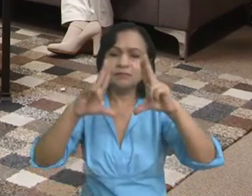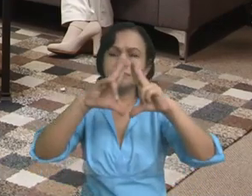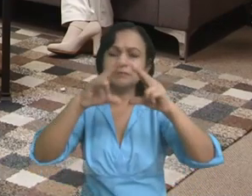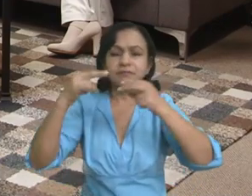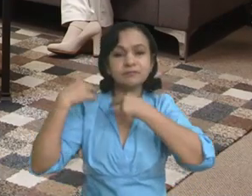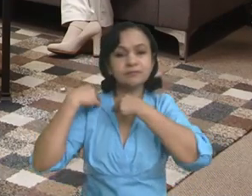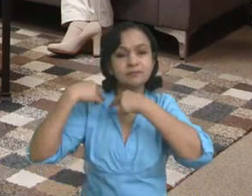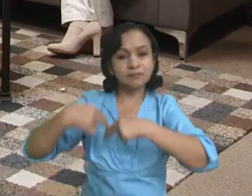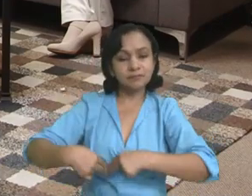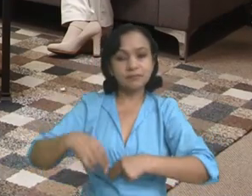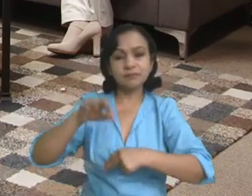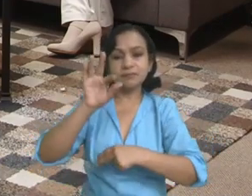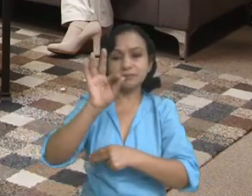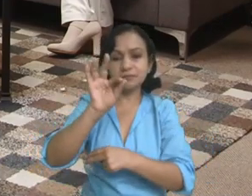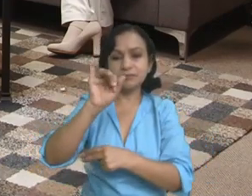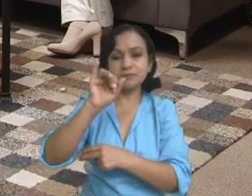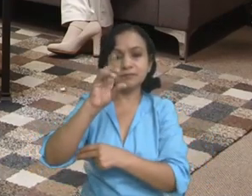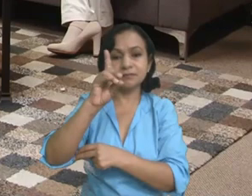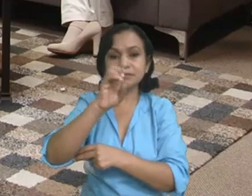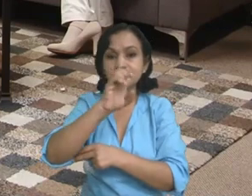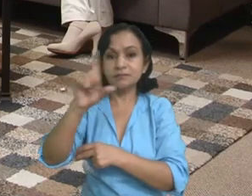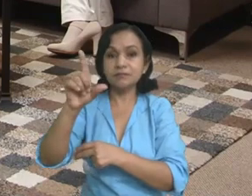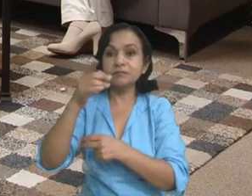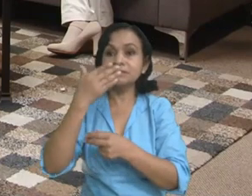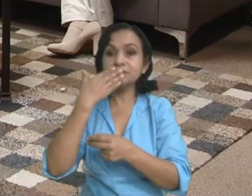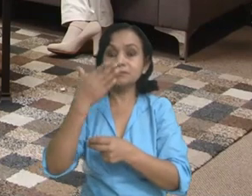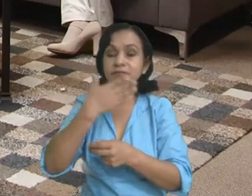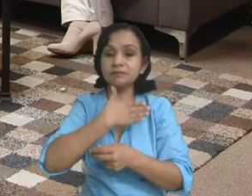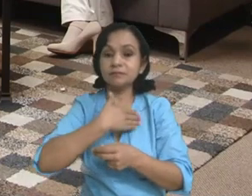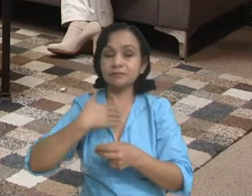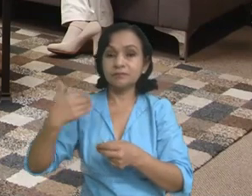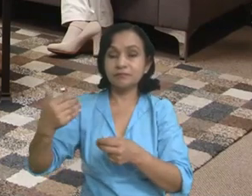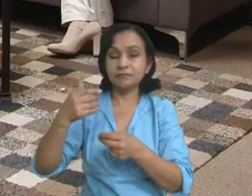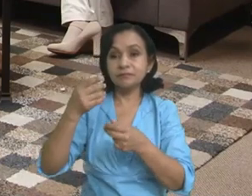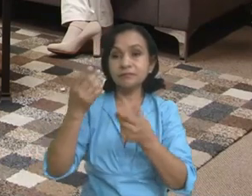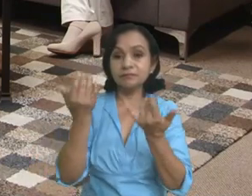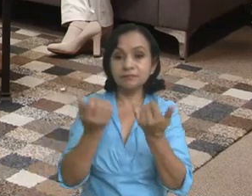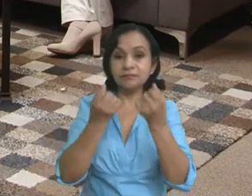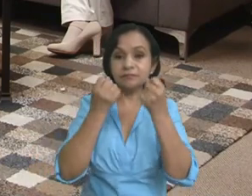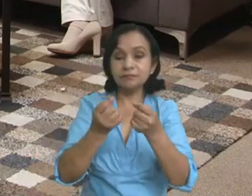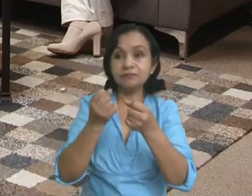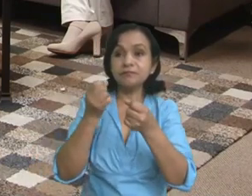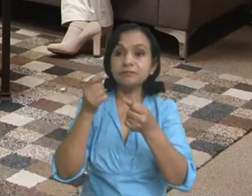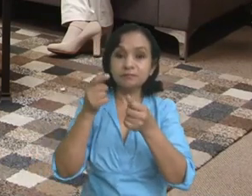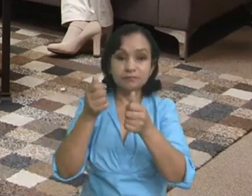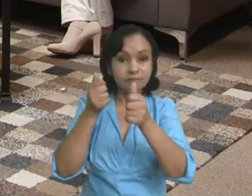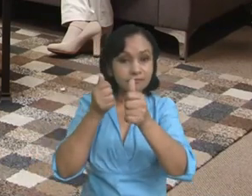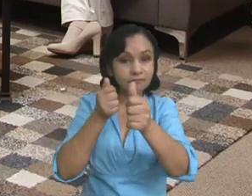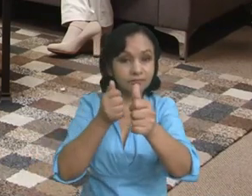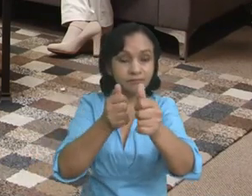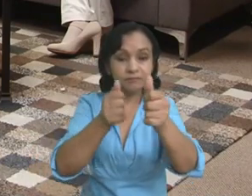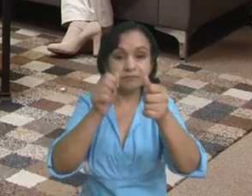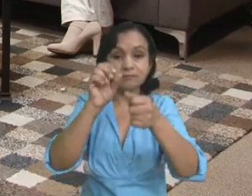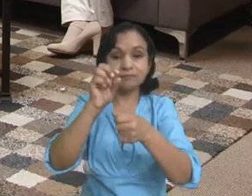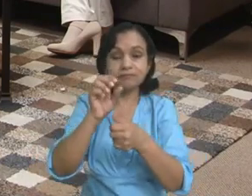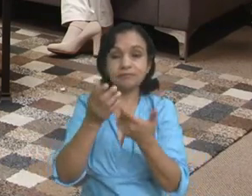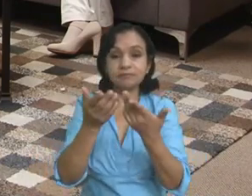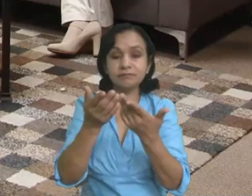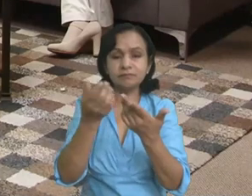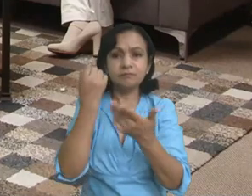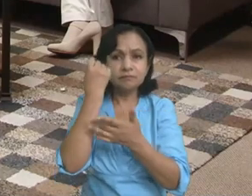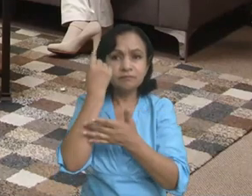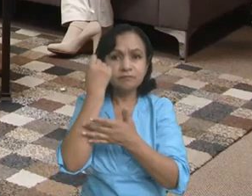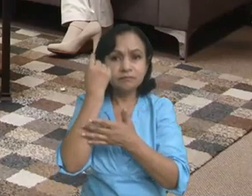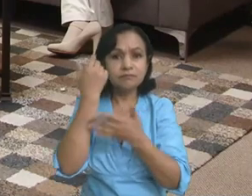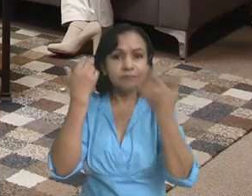Fidel en eso fue vanguardia, por eso decimos que fue el mejor discípulo de nuestro apóstol, interpretó